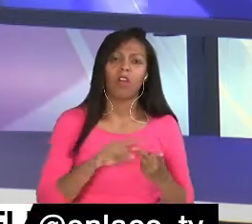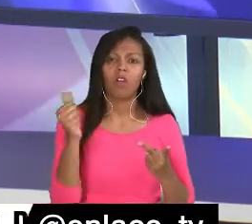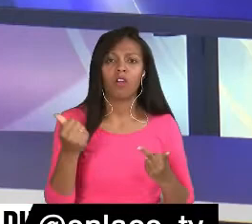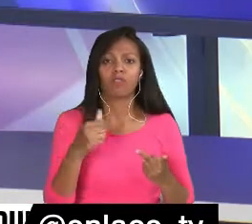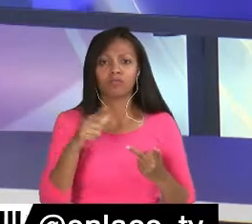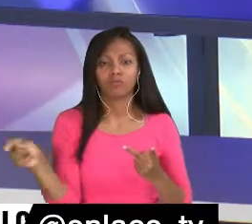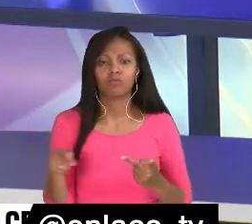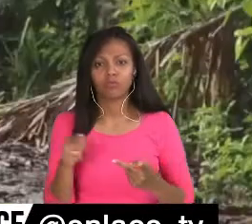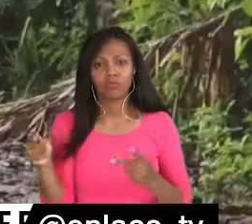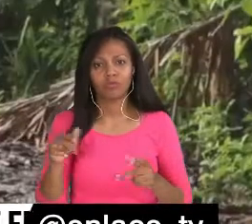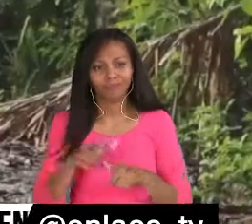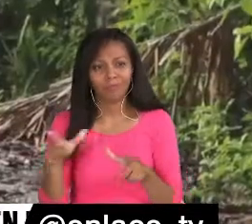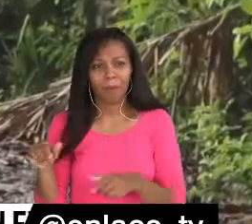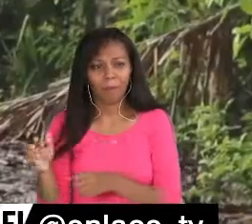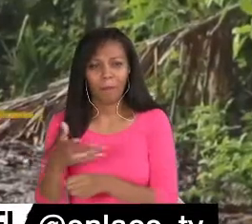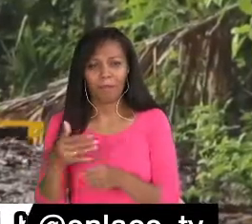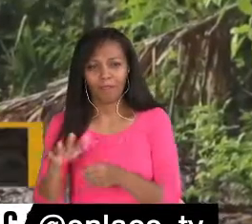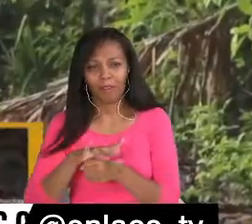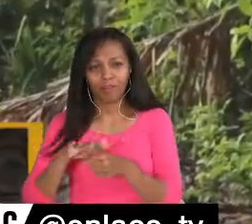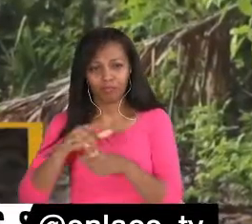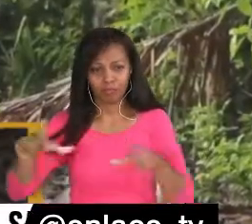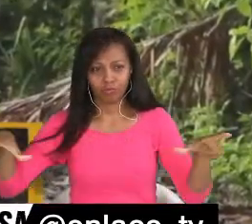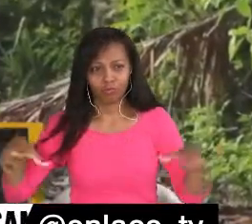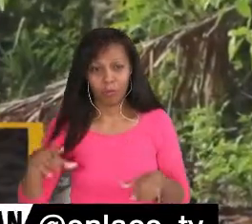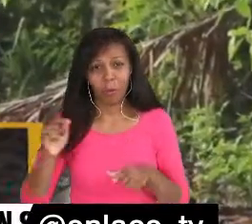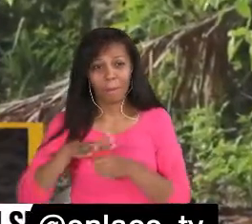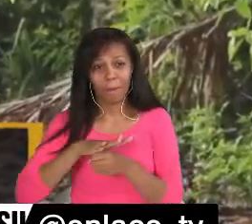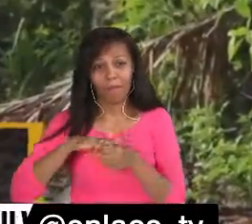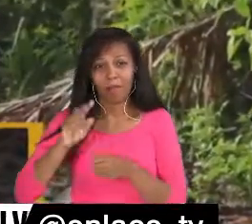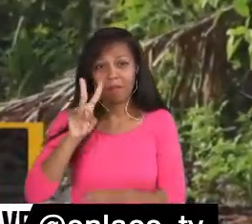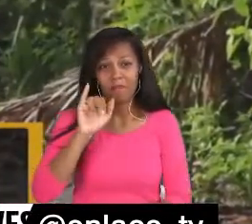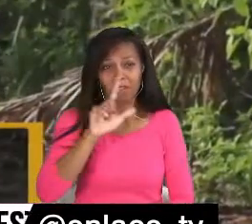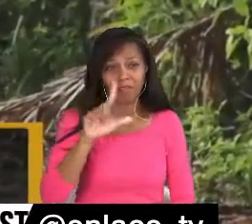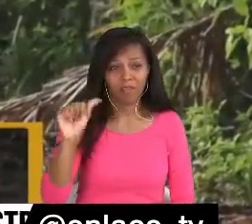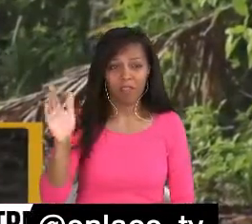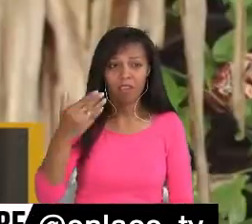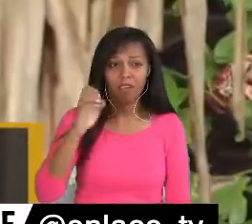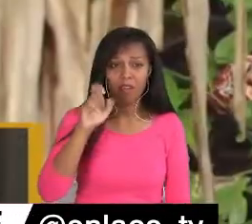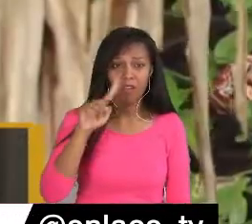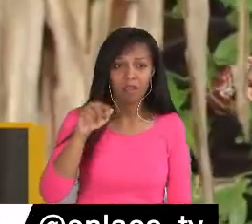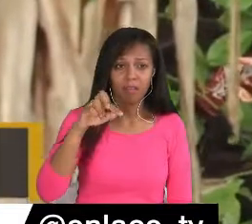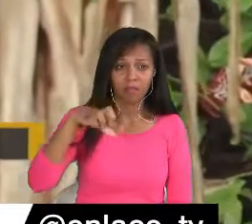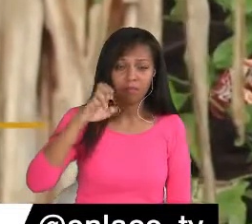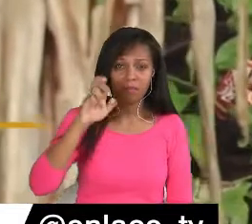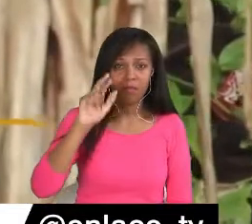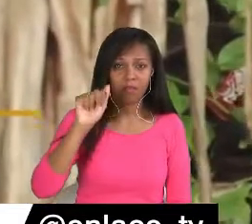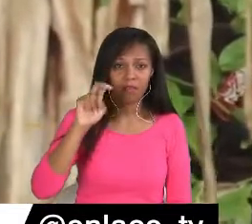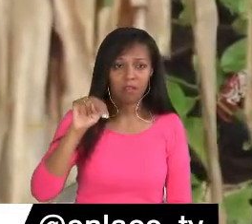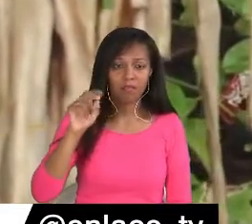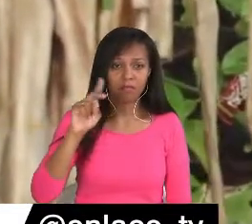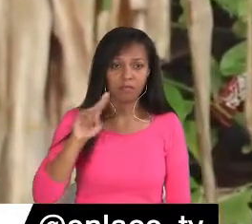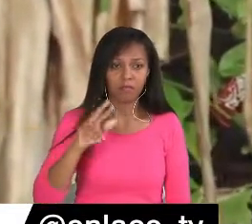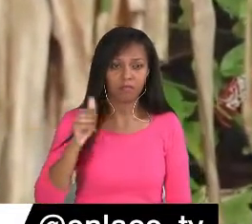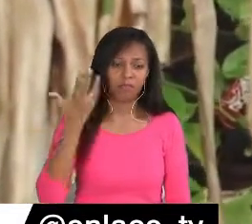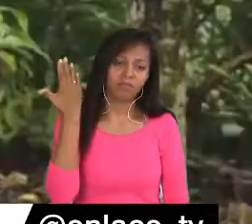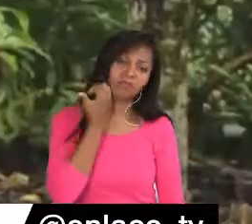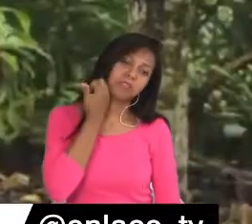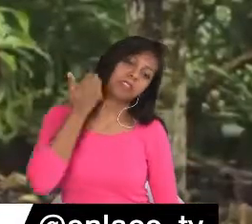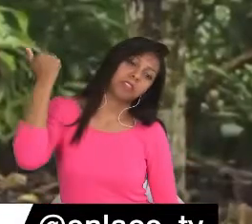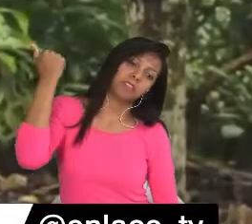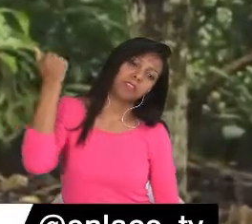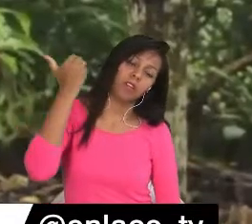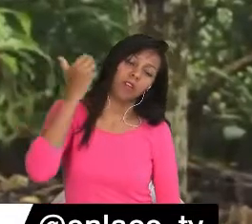Nare. En este rumbón del barrio Villa Esperanza, en la Comuna 7, fue encontrado con un lazo atado a su cuello